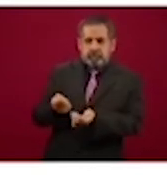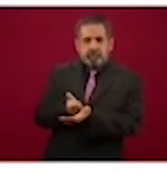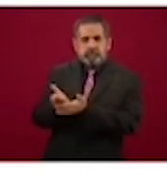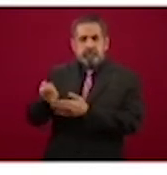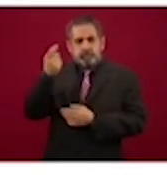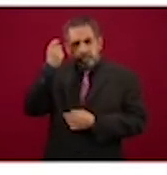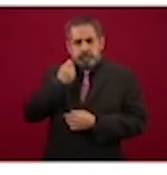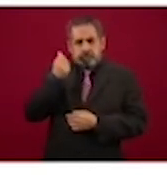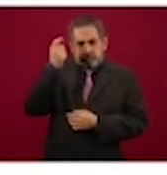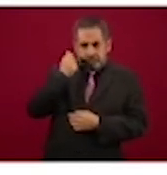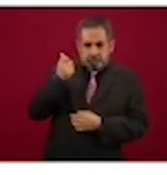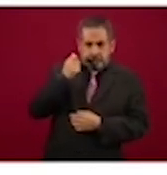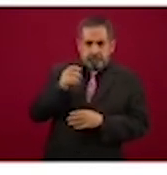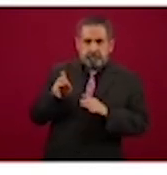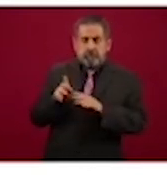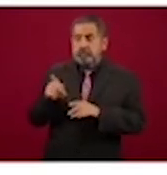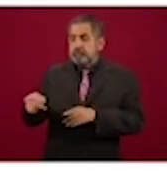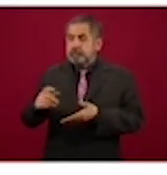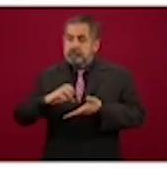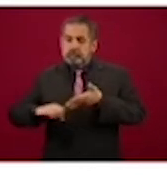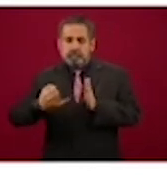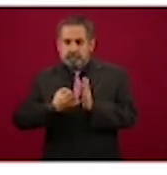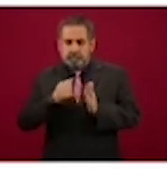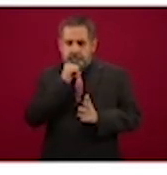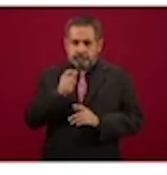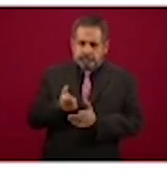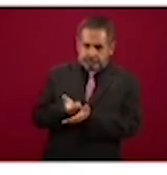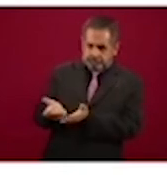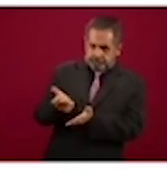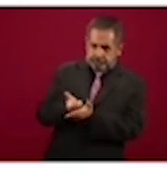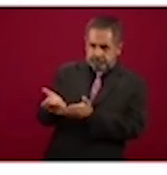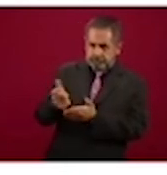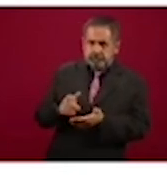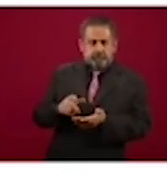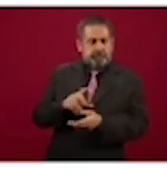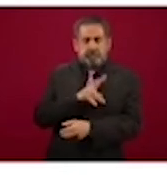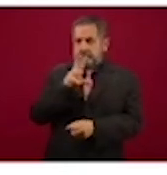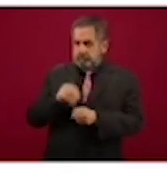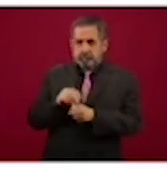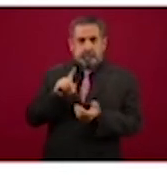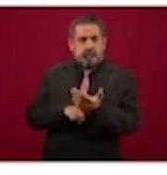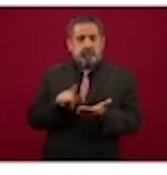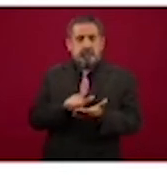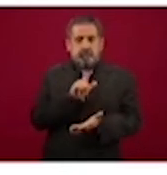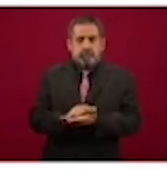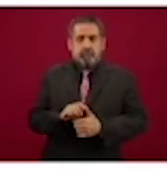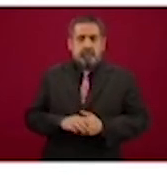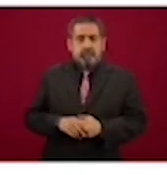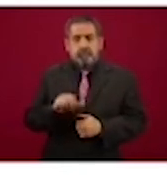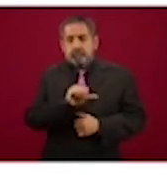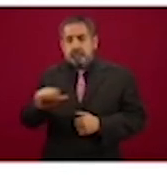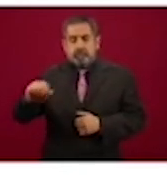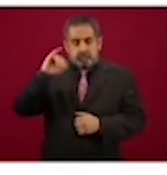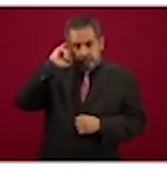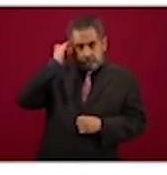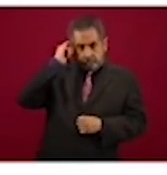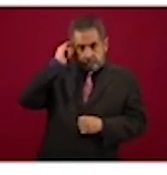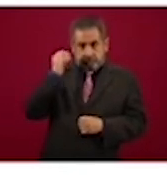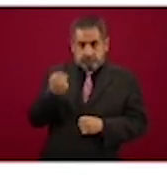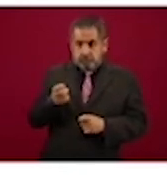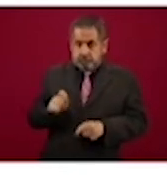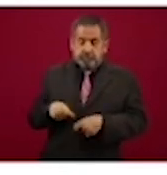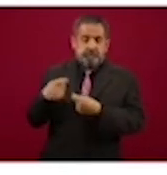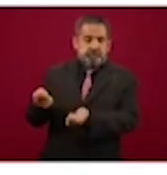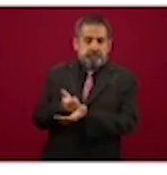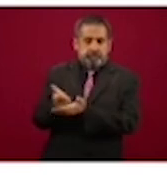no contributiva en los términos y condiciones de que fija la ley. En el caso de los indígenas, esta prestación se